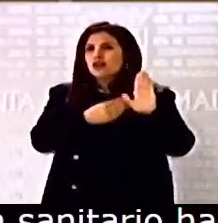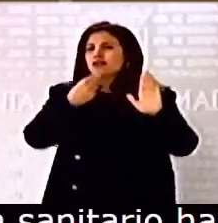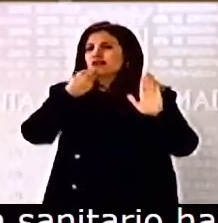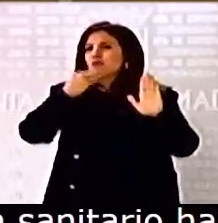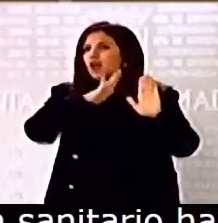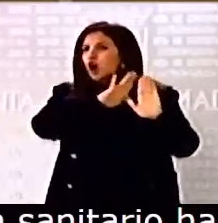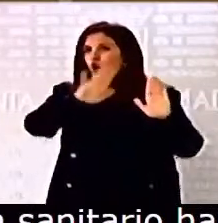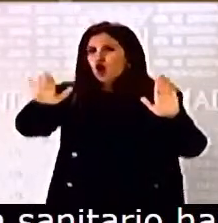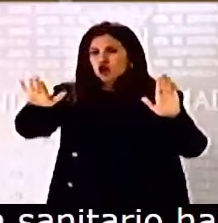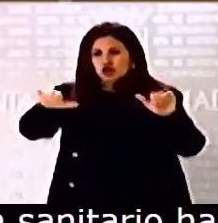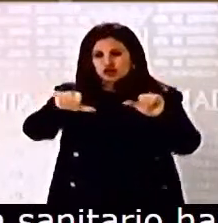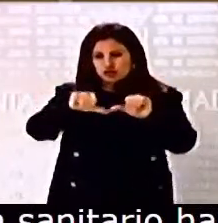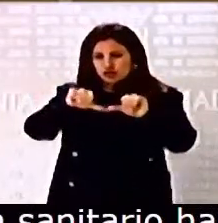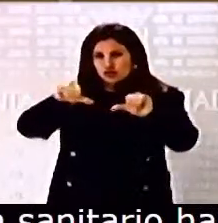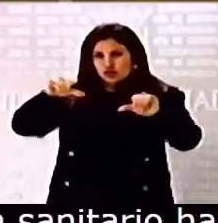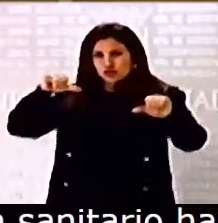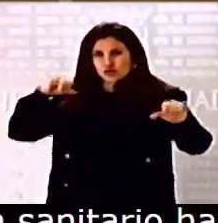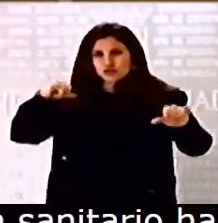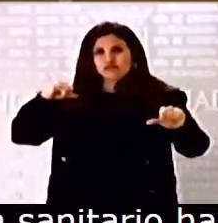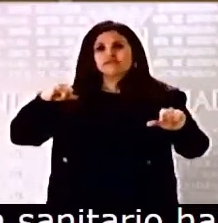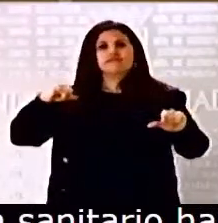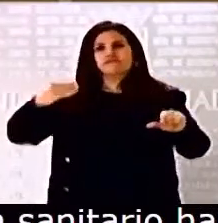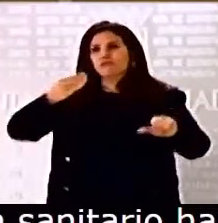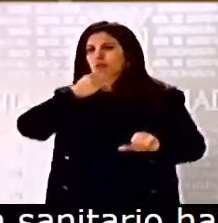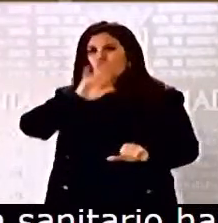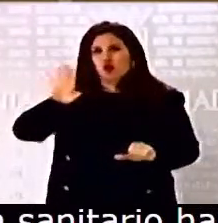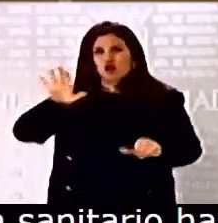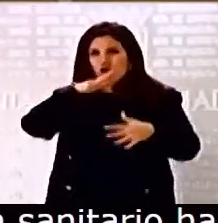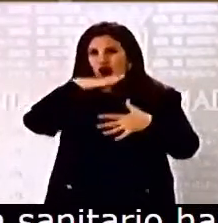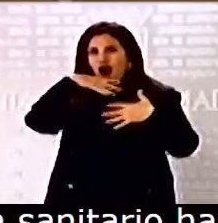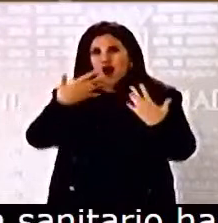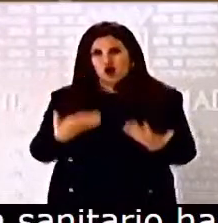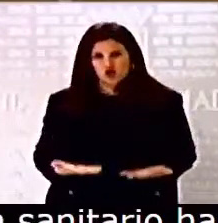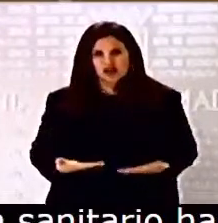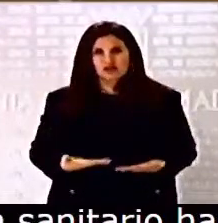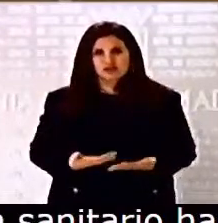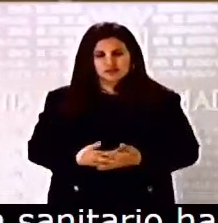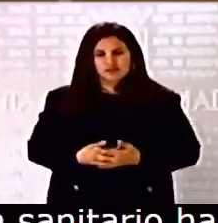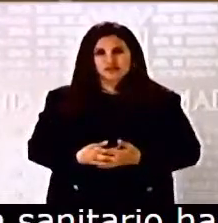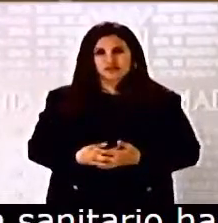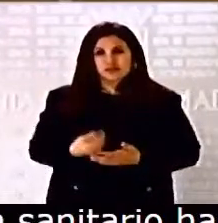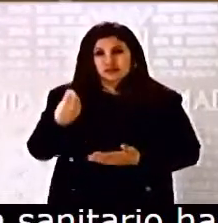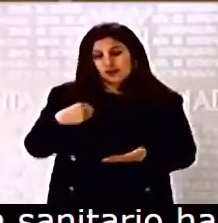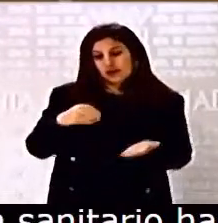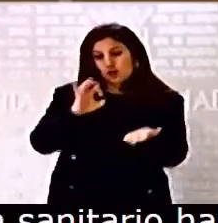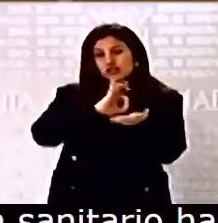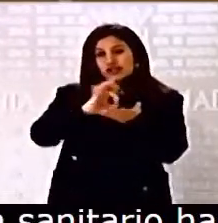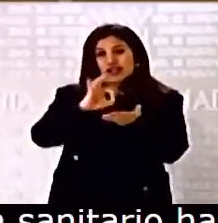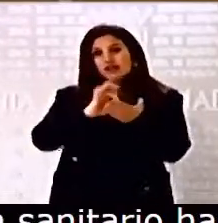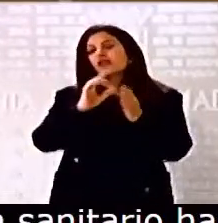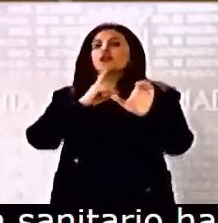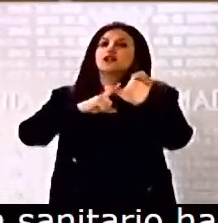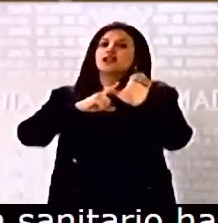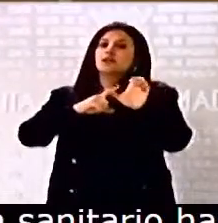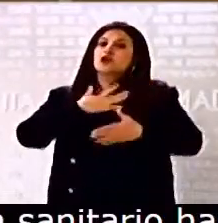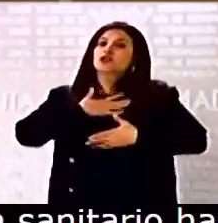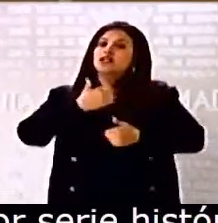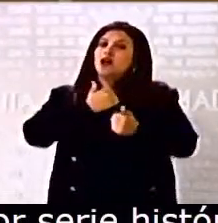serie histórica desde que existe el Servicio Extremeño de